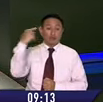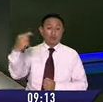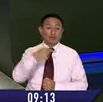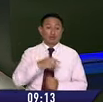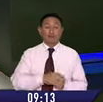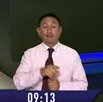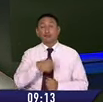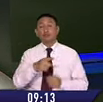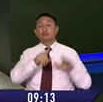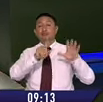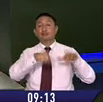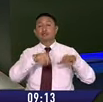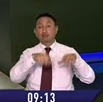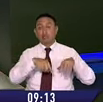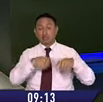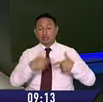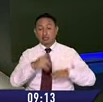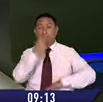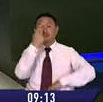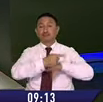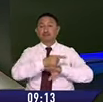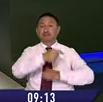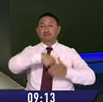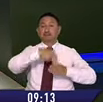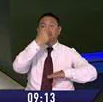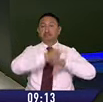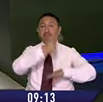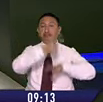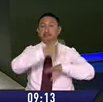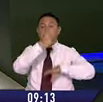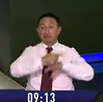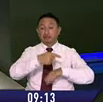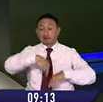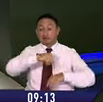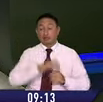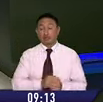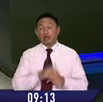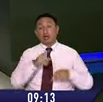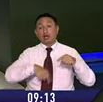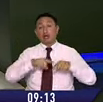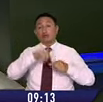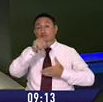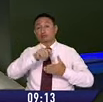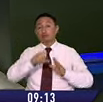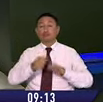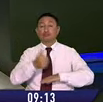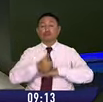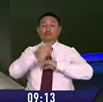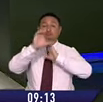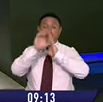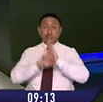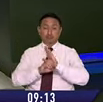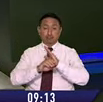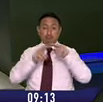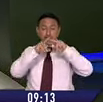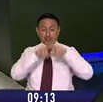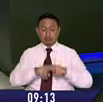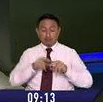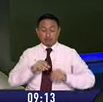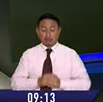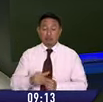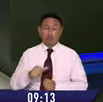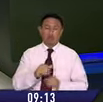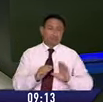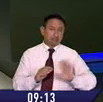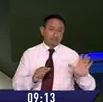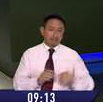por los próximos 6 meses a través de decretos. Decretos que unos tienen que ser avalizados por la Corte Constitucional y otros